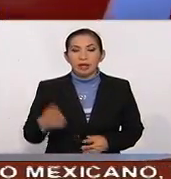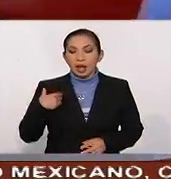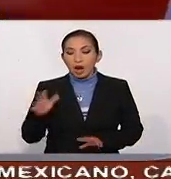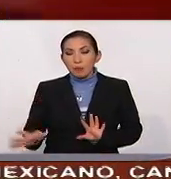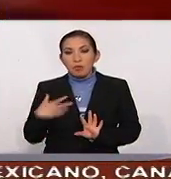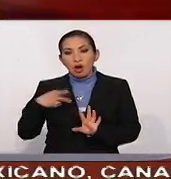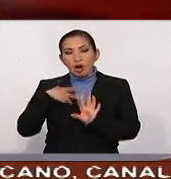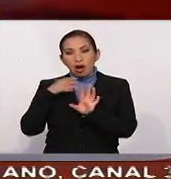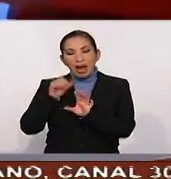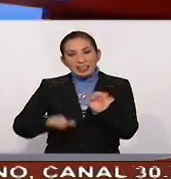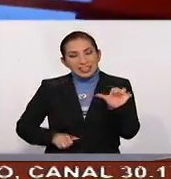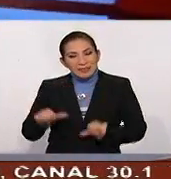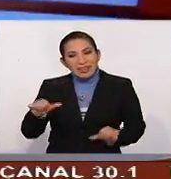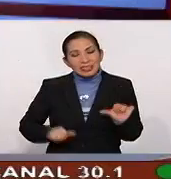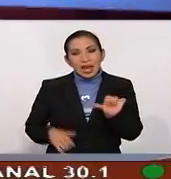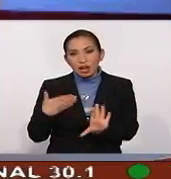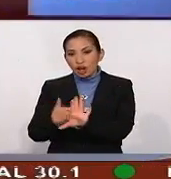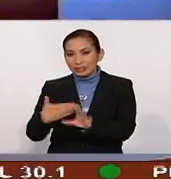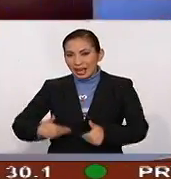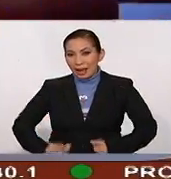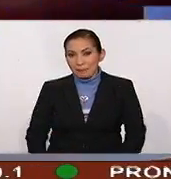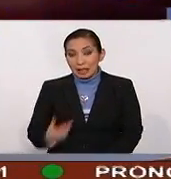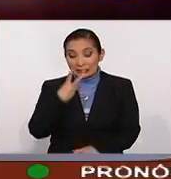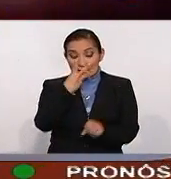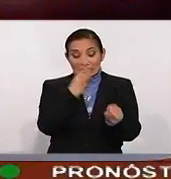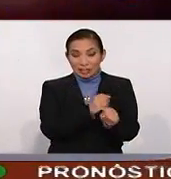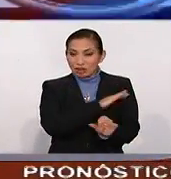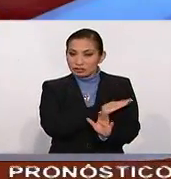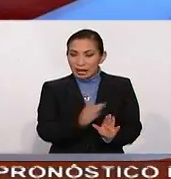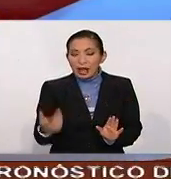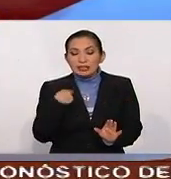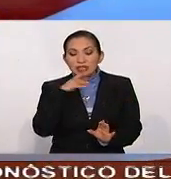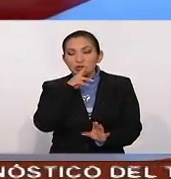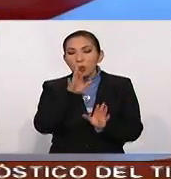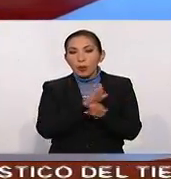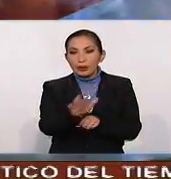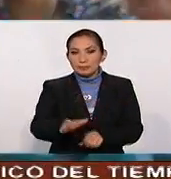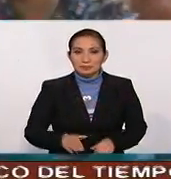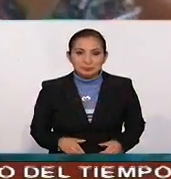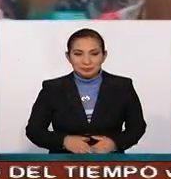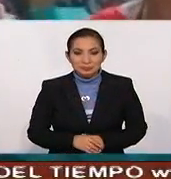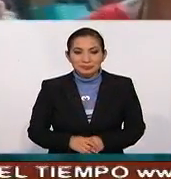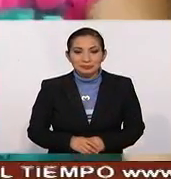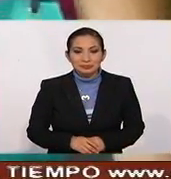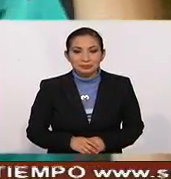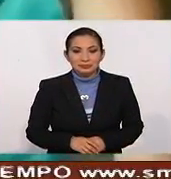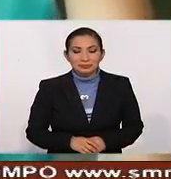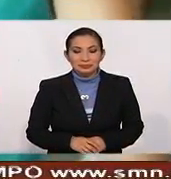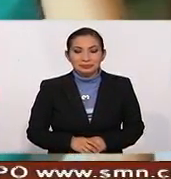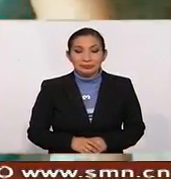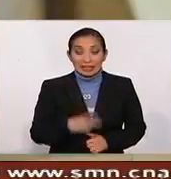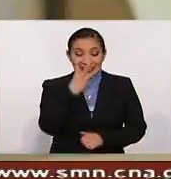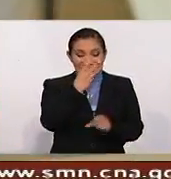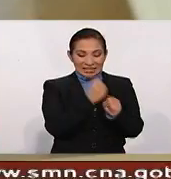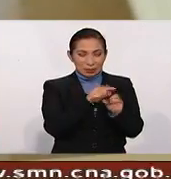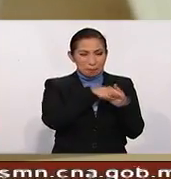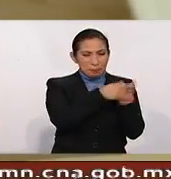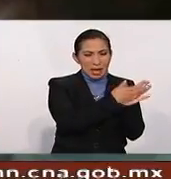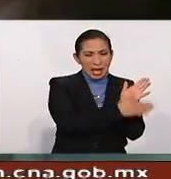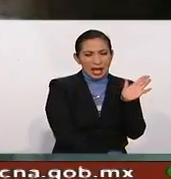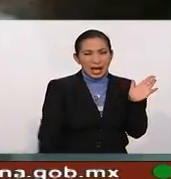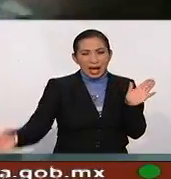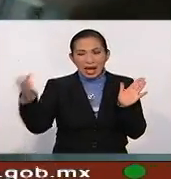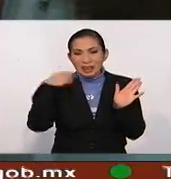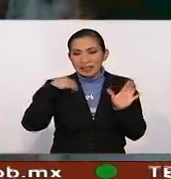Cruzada Nacional contra el Hambre cumple 3 años de haber sido lanzada. Estos son algunos de los resultados. Hoy hace 3 años se puso en marcha